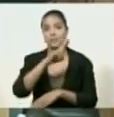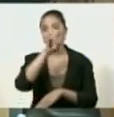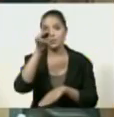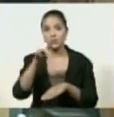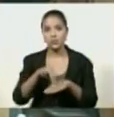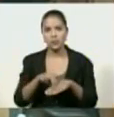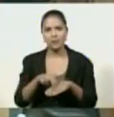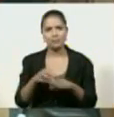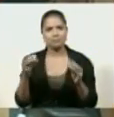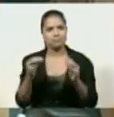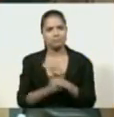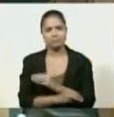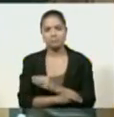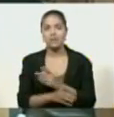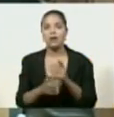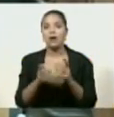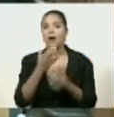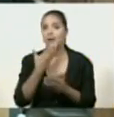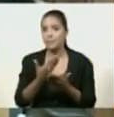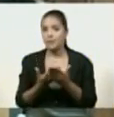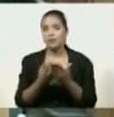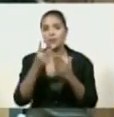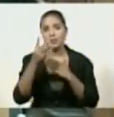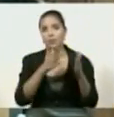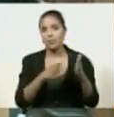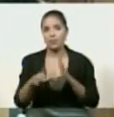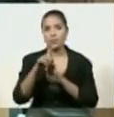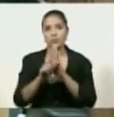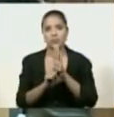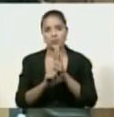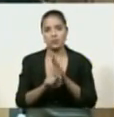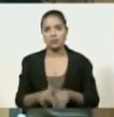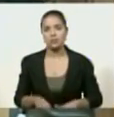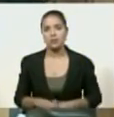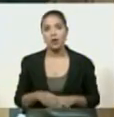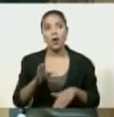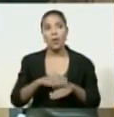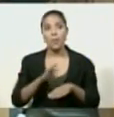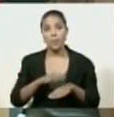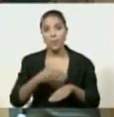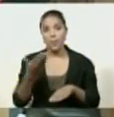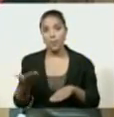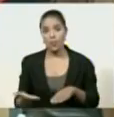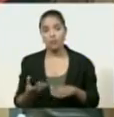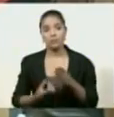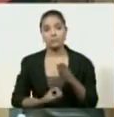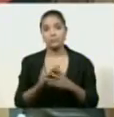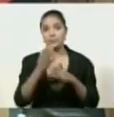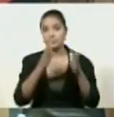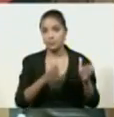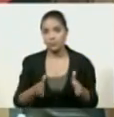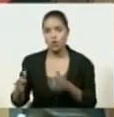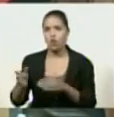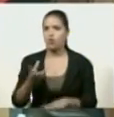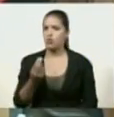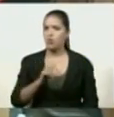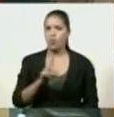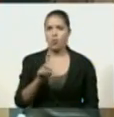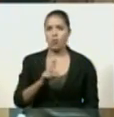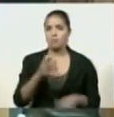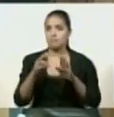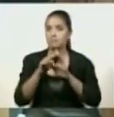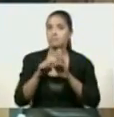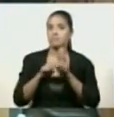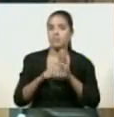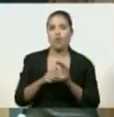es ilegítima, así lo declaró esta Sala Constitucional, porque en su acto de instalación no fueron previstas